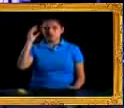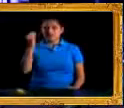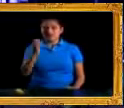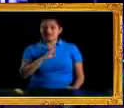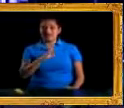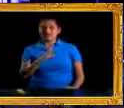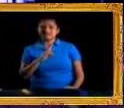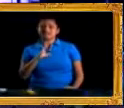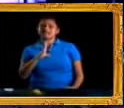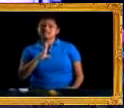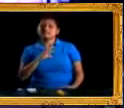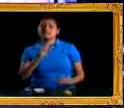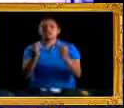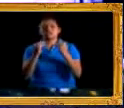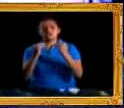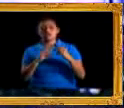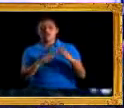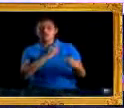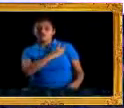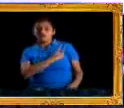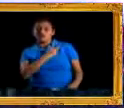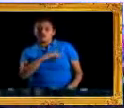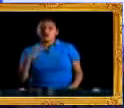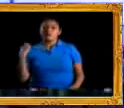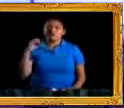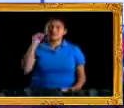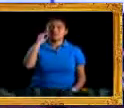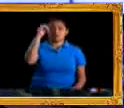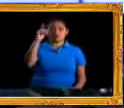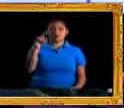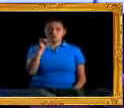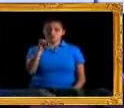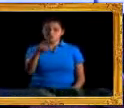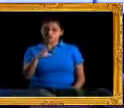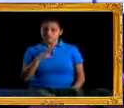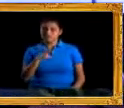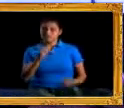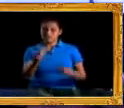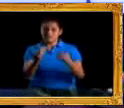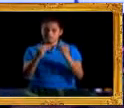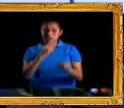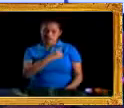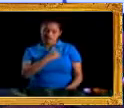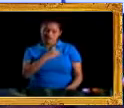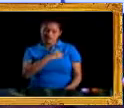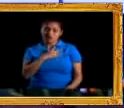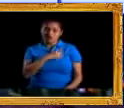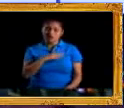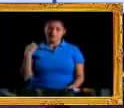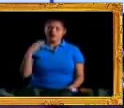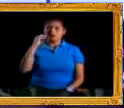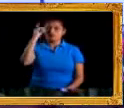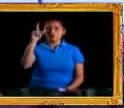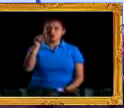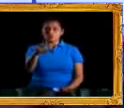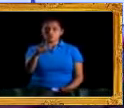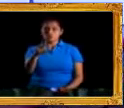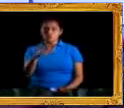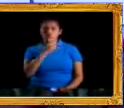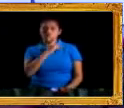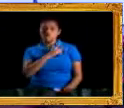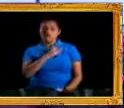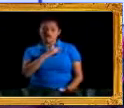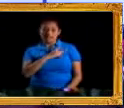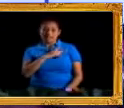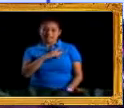Él. Dentro de la economía del reino, tú eres valioso, vales la sangre preciosa del Cordero de Dios, vale